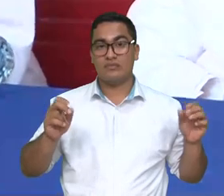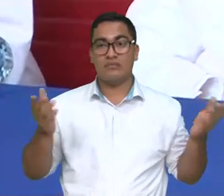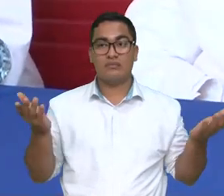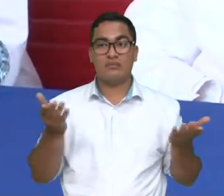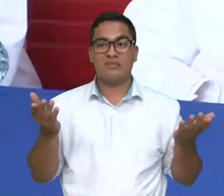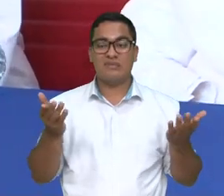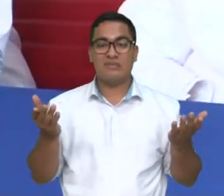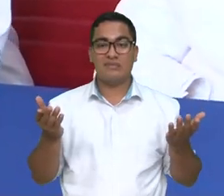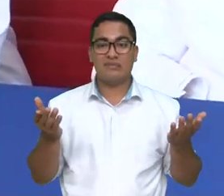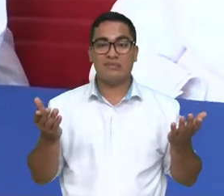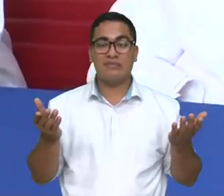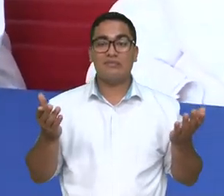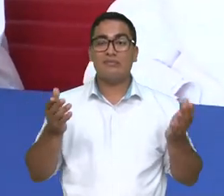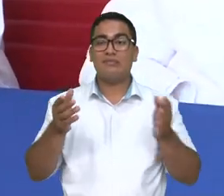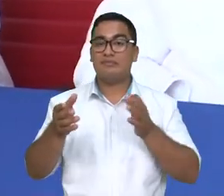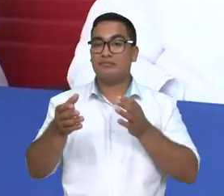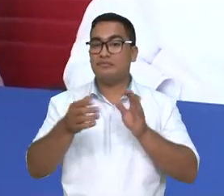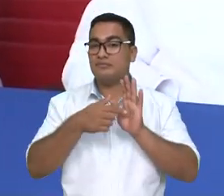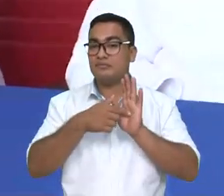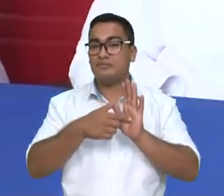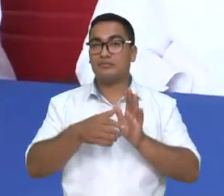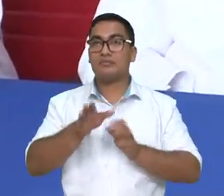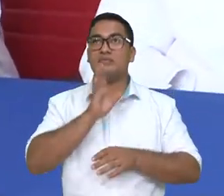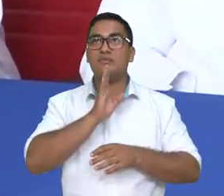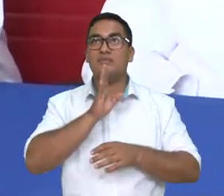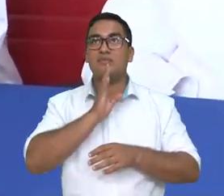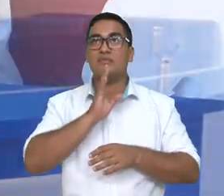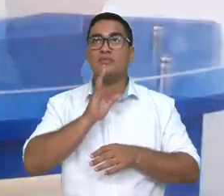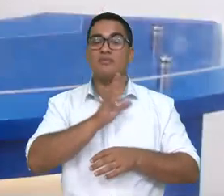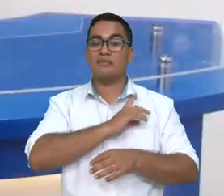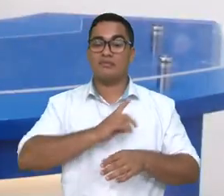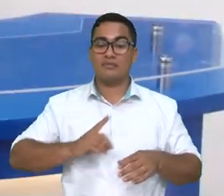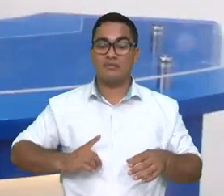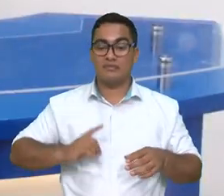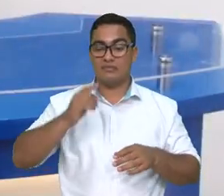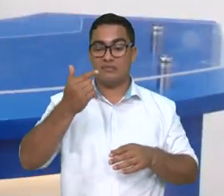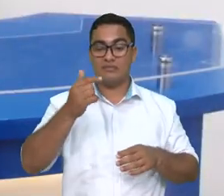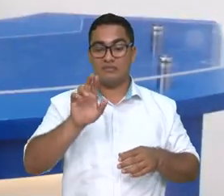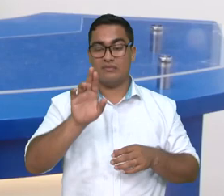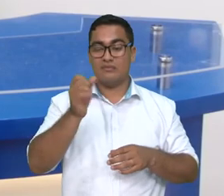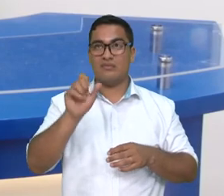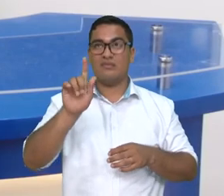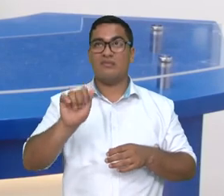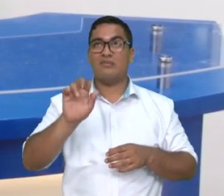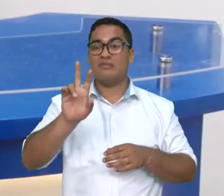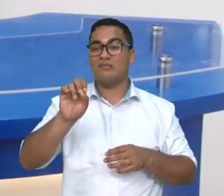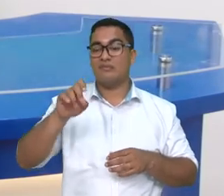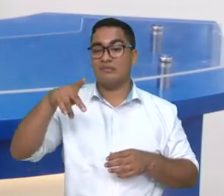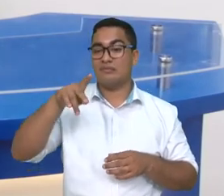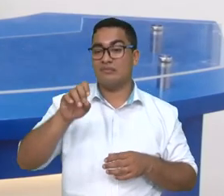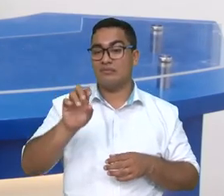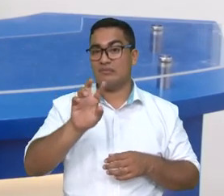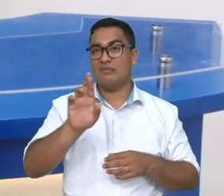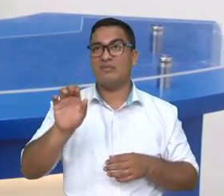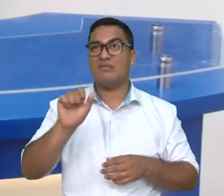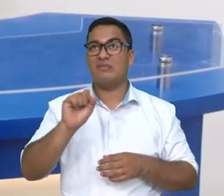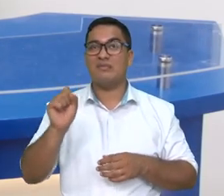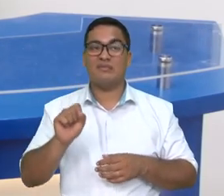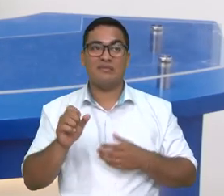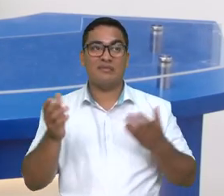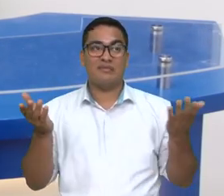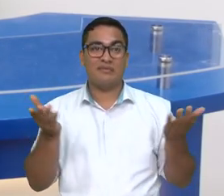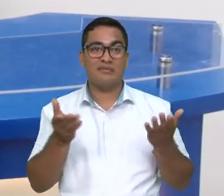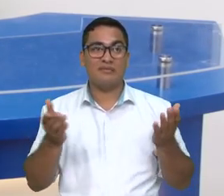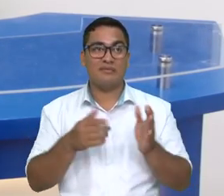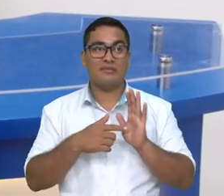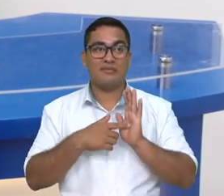momentos en que el doctor Gustavo Porras daba la bienvenida a esta brigada médica y precisamente también cuando